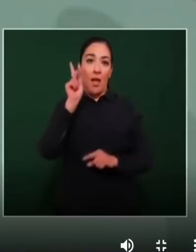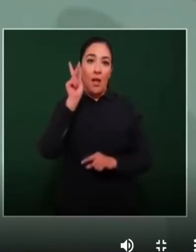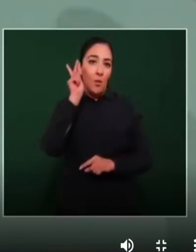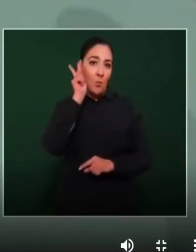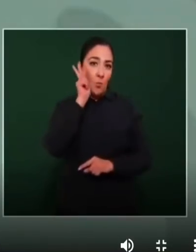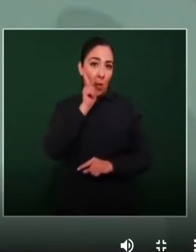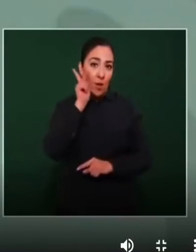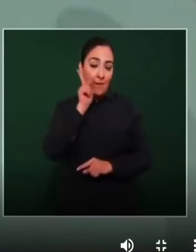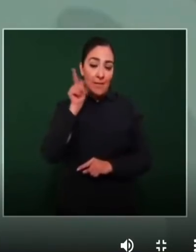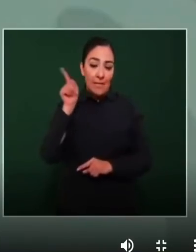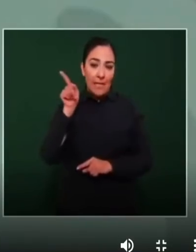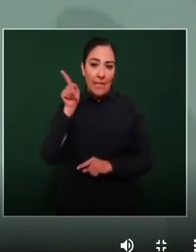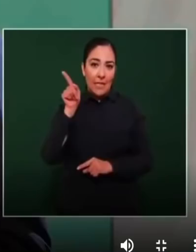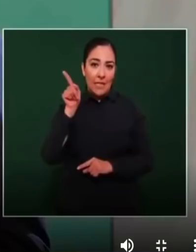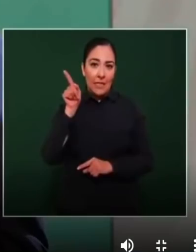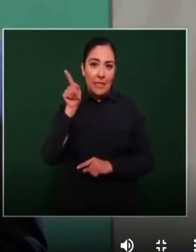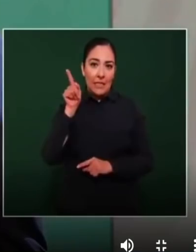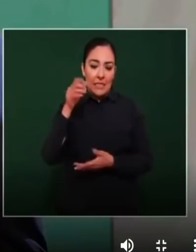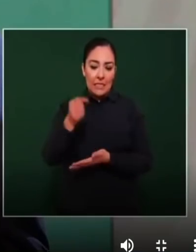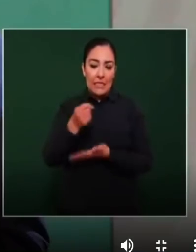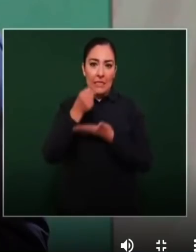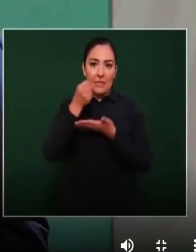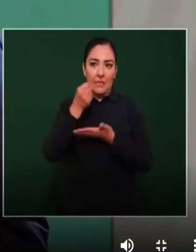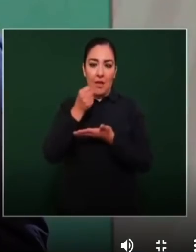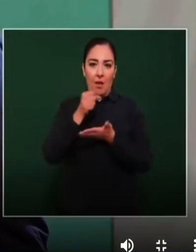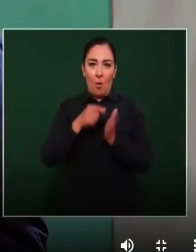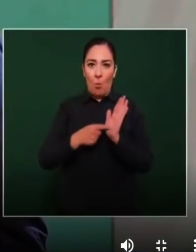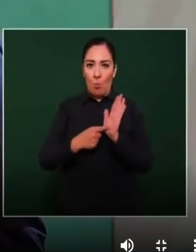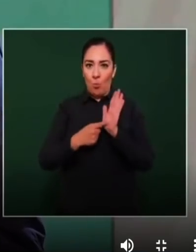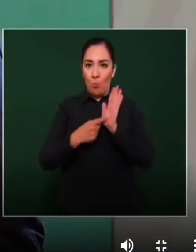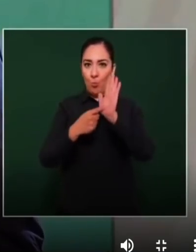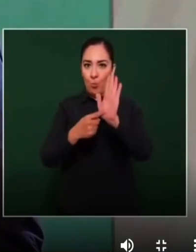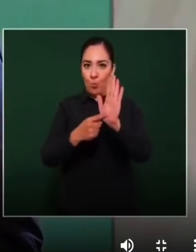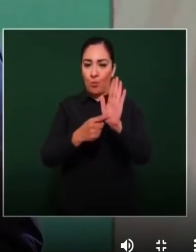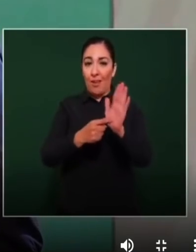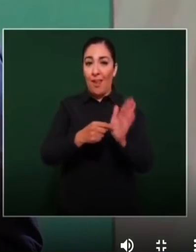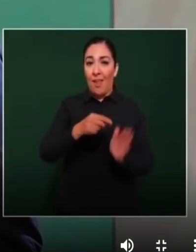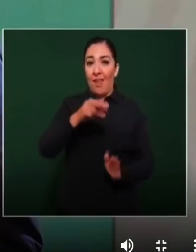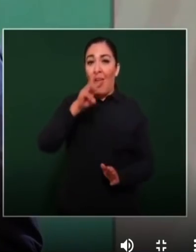de que gana 35 millones